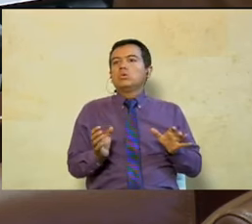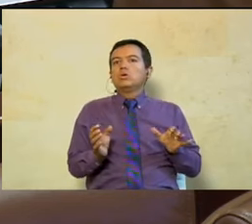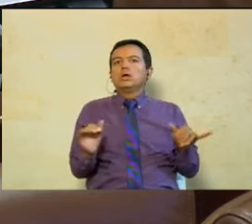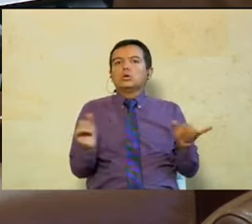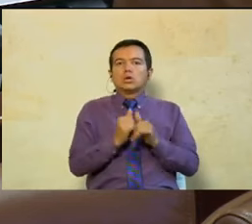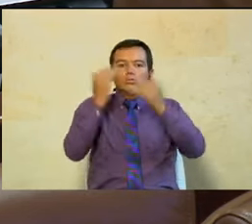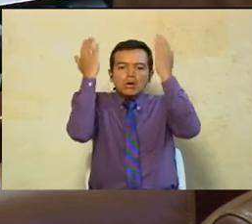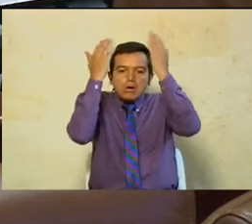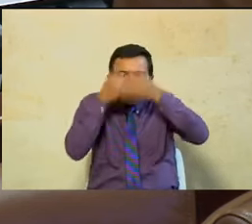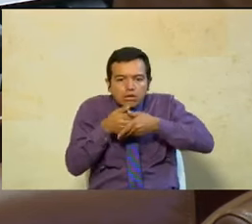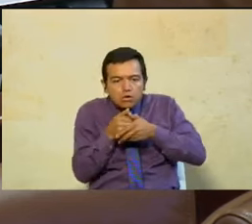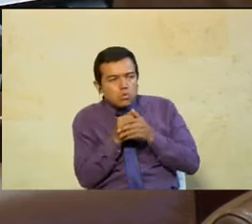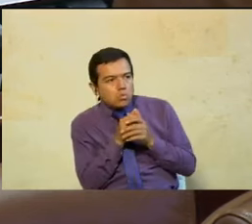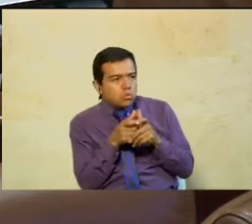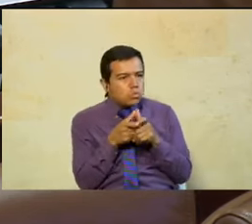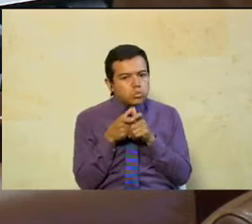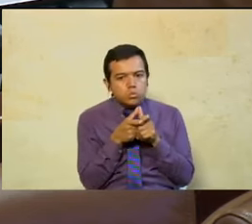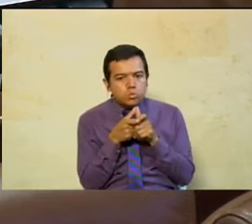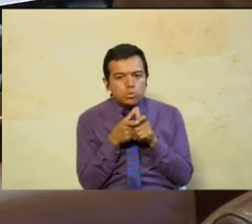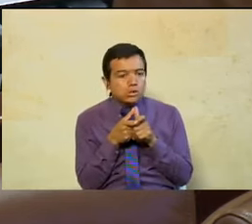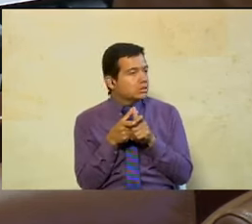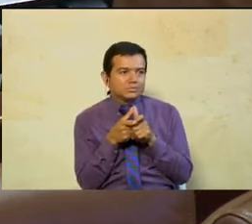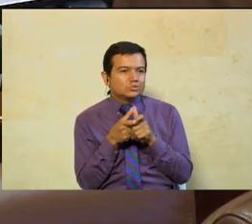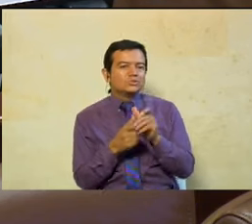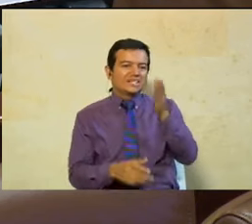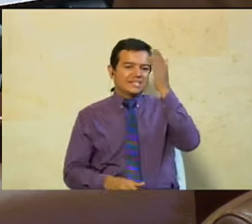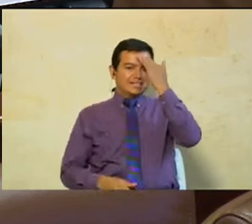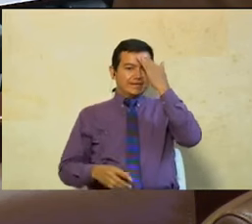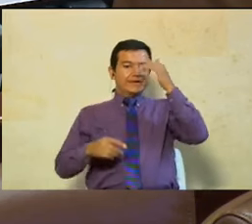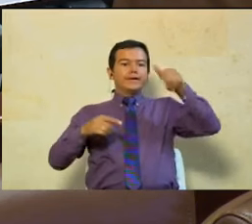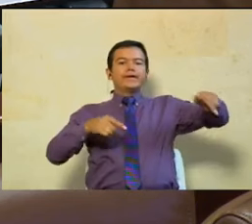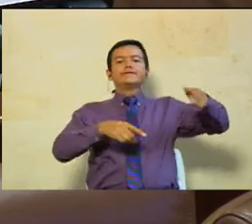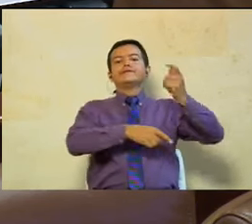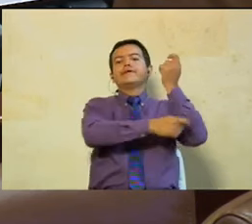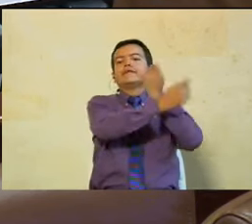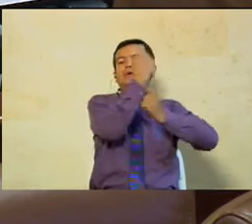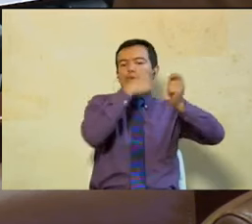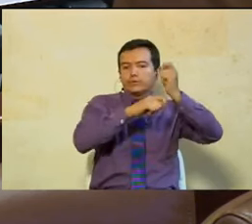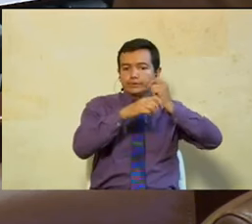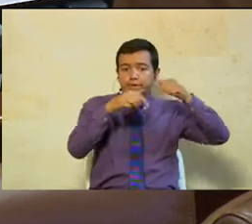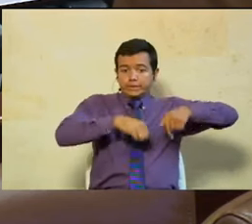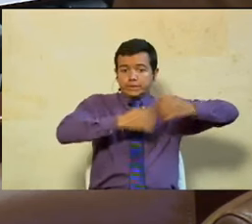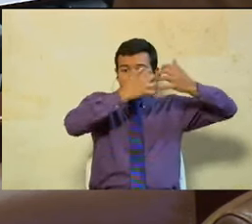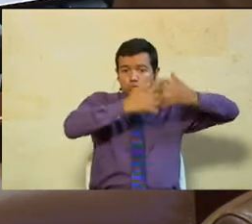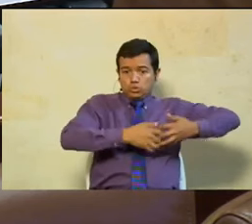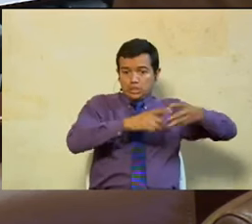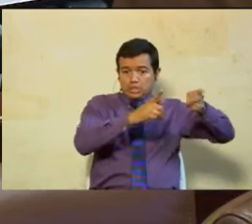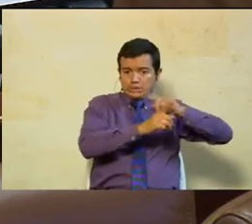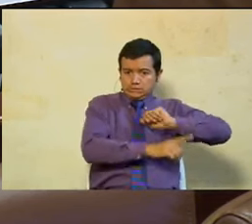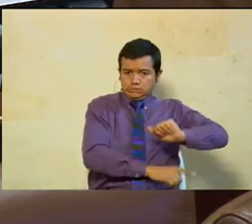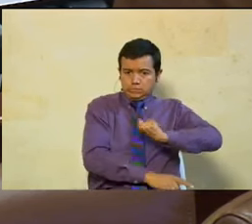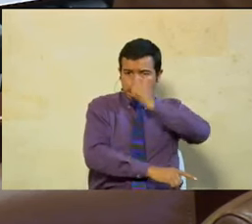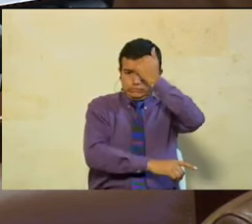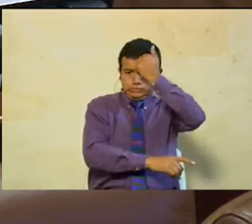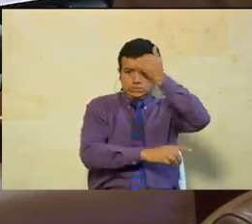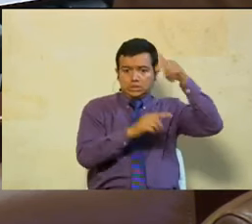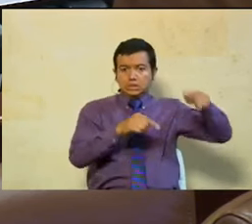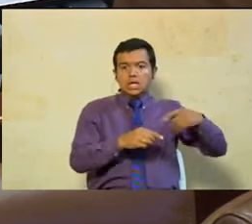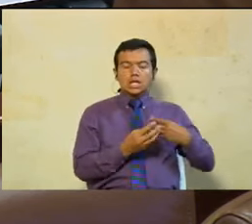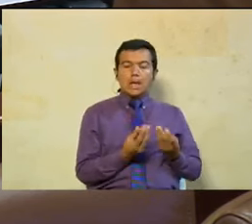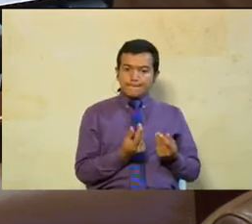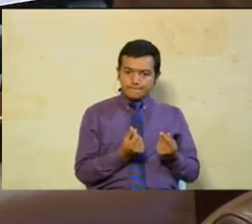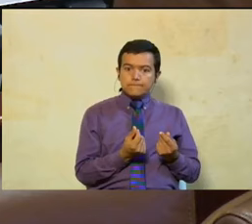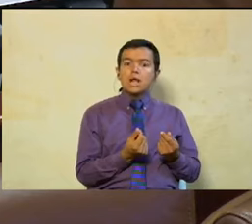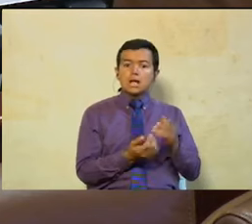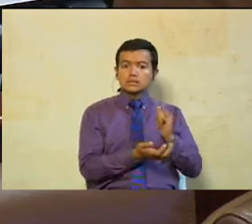mafia porque para todos es claro est es un negocio Esta es una industria importantísima que mueve muchísimo